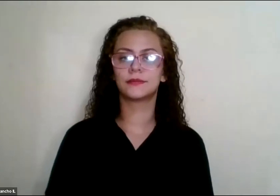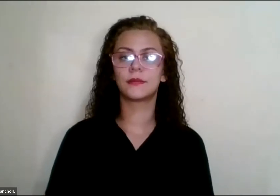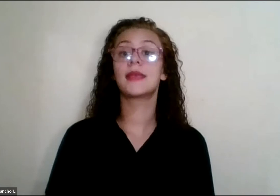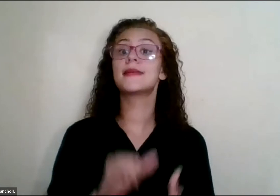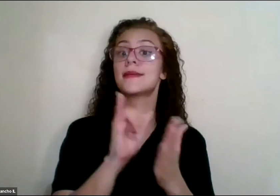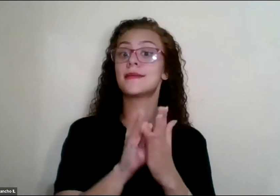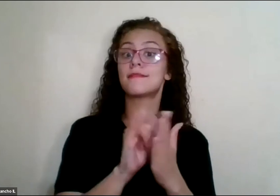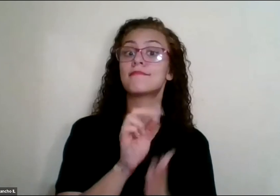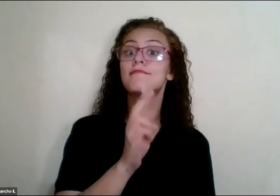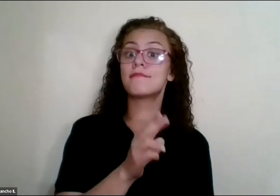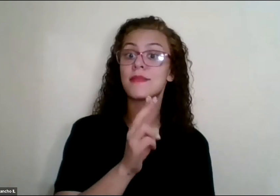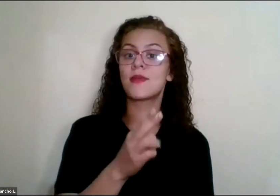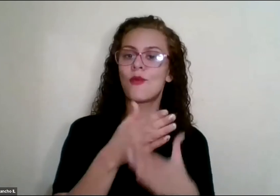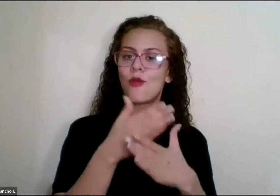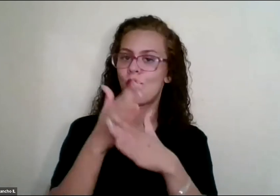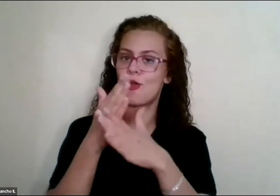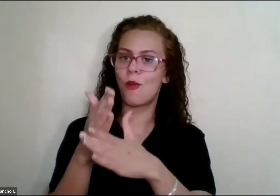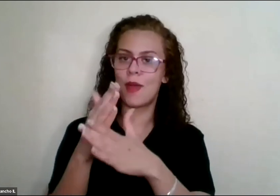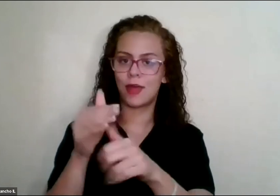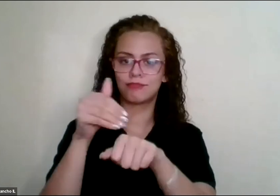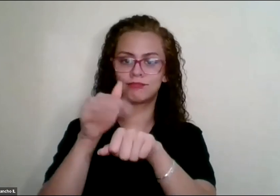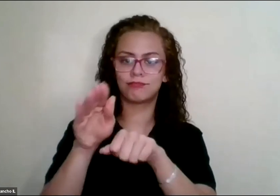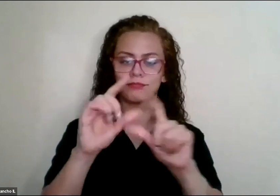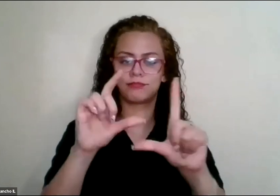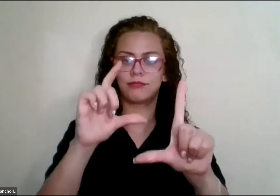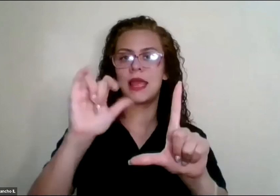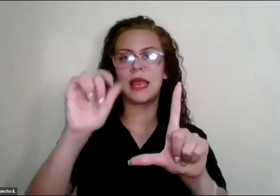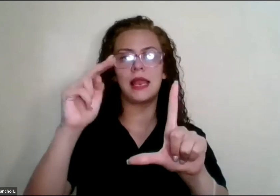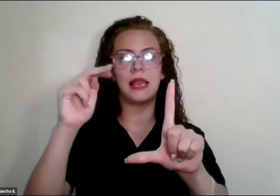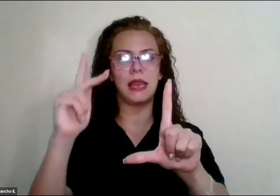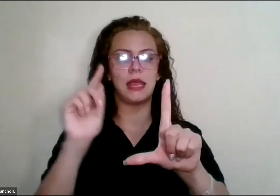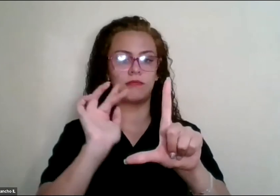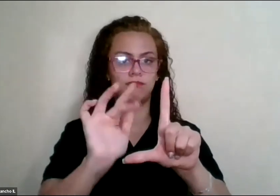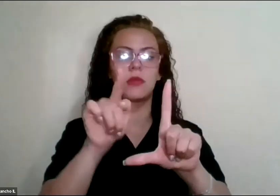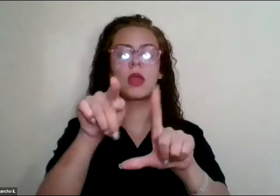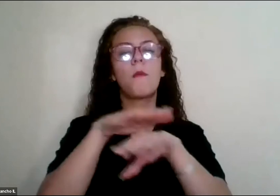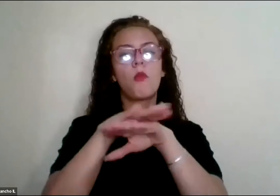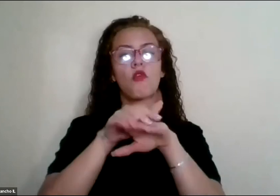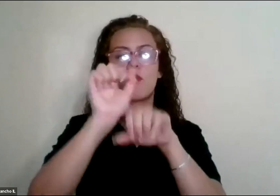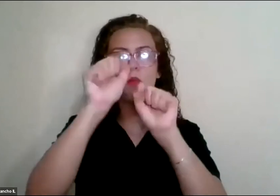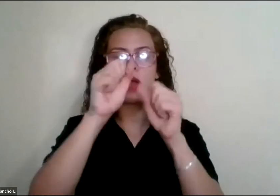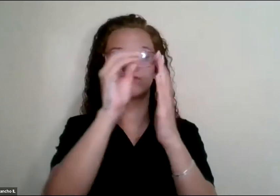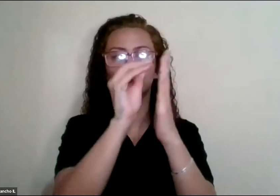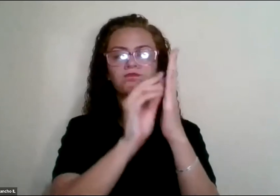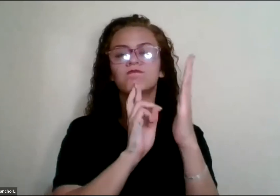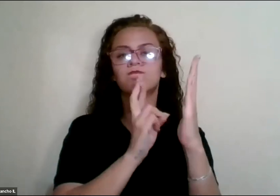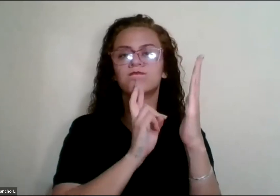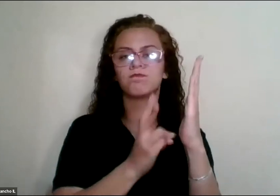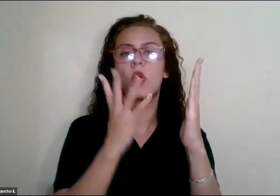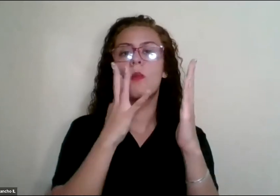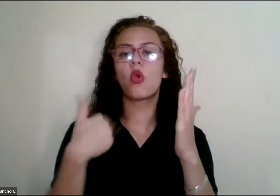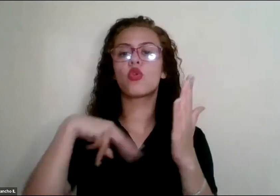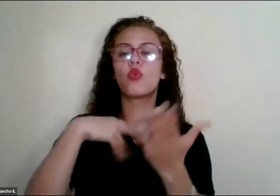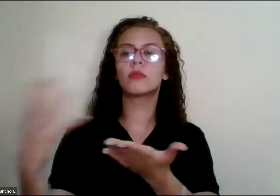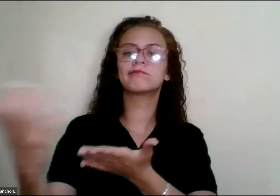Asimismo, también les vamos a compartir un enlace que es muy importante que nos llenen, porque vamos a recoger la